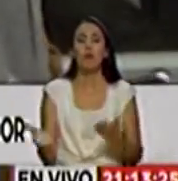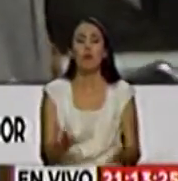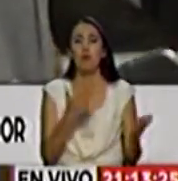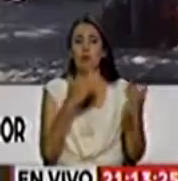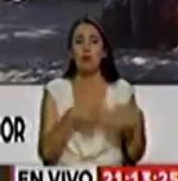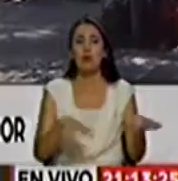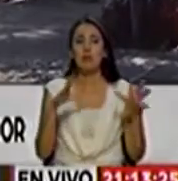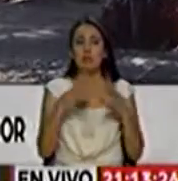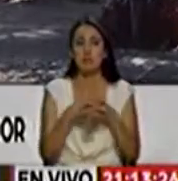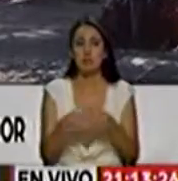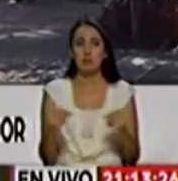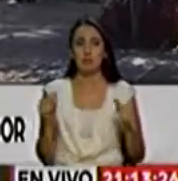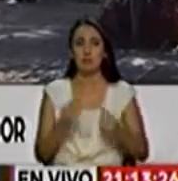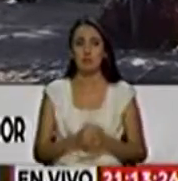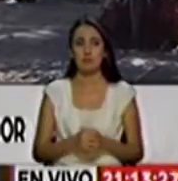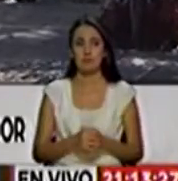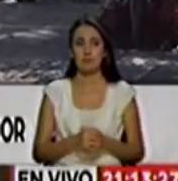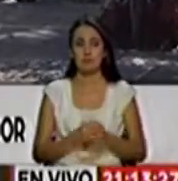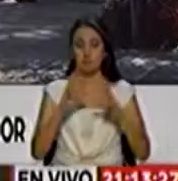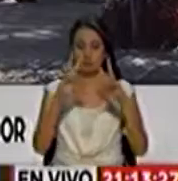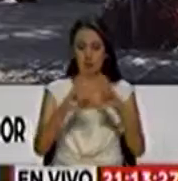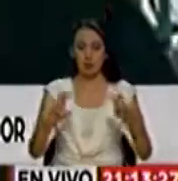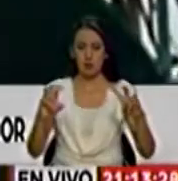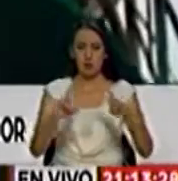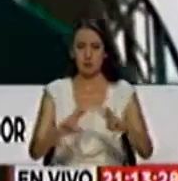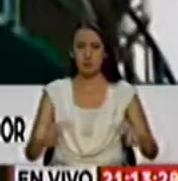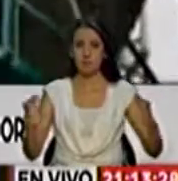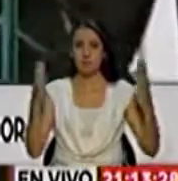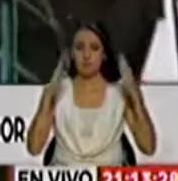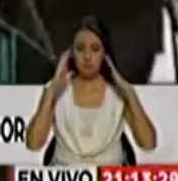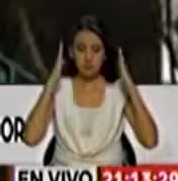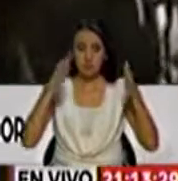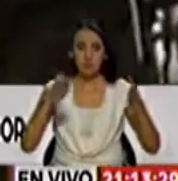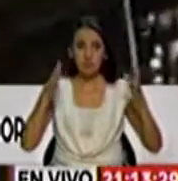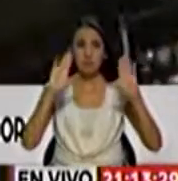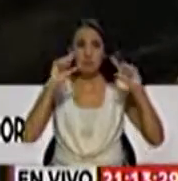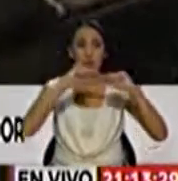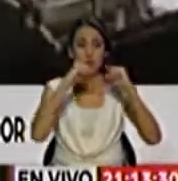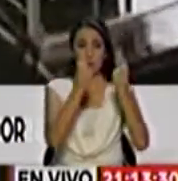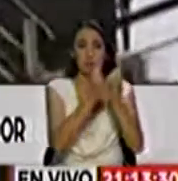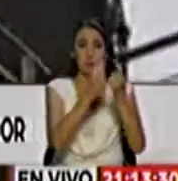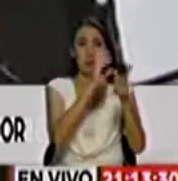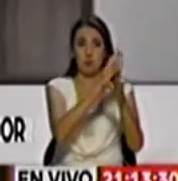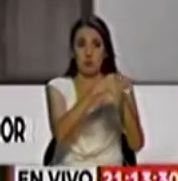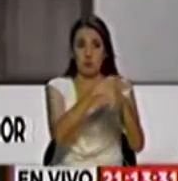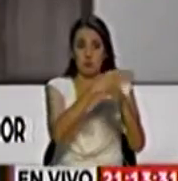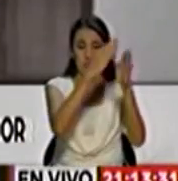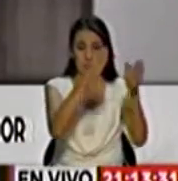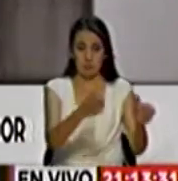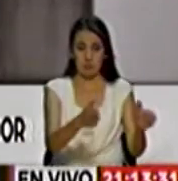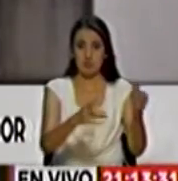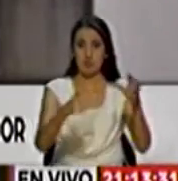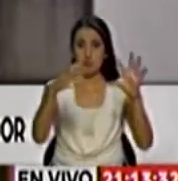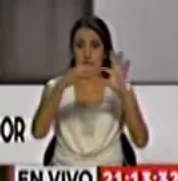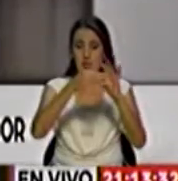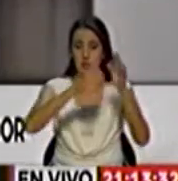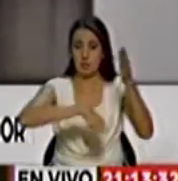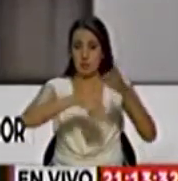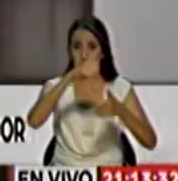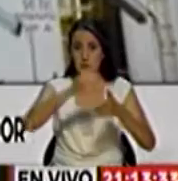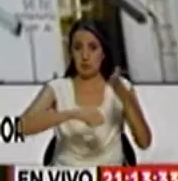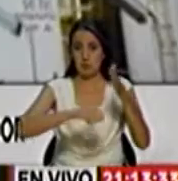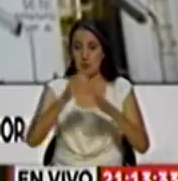la calidad. Con base en las investigaciones de Fiscalía, se determinó que un grupo de funcionarios públicos junto con contratistas del sector